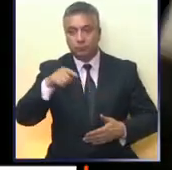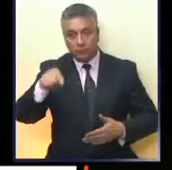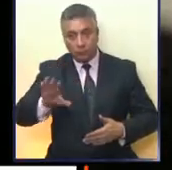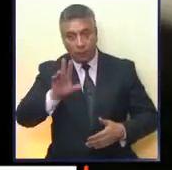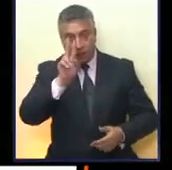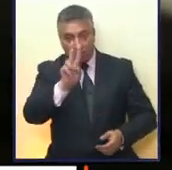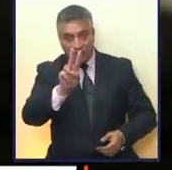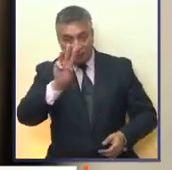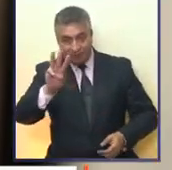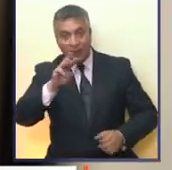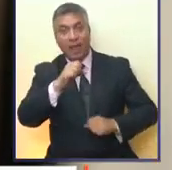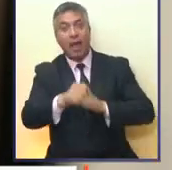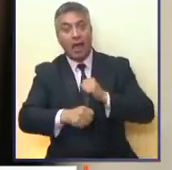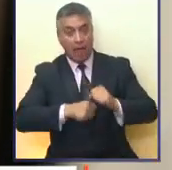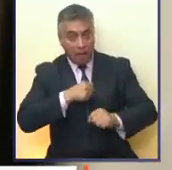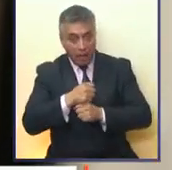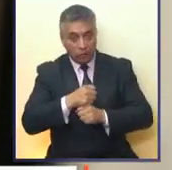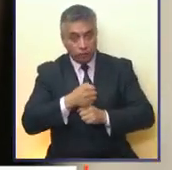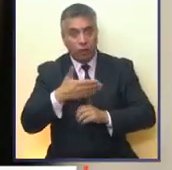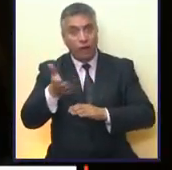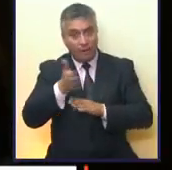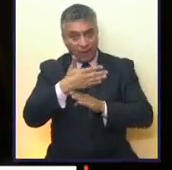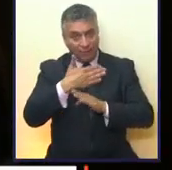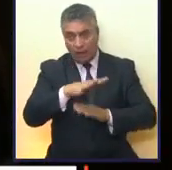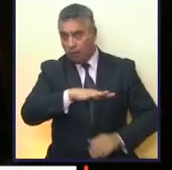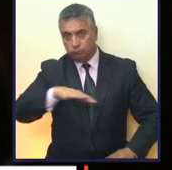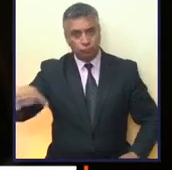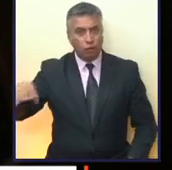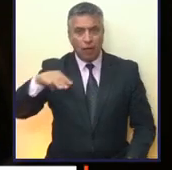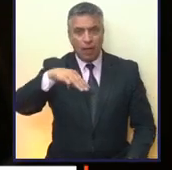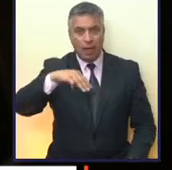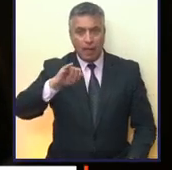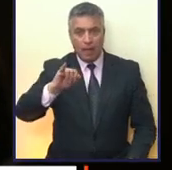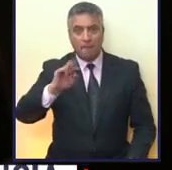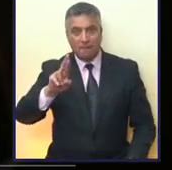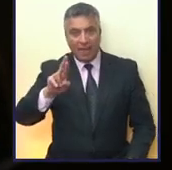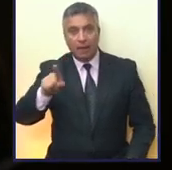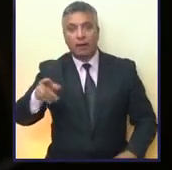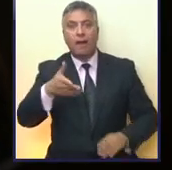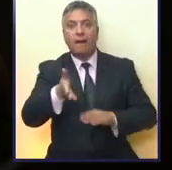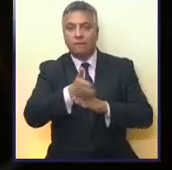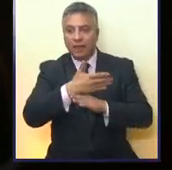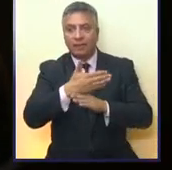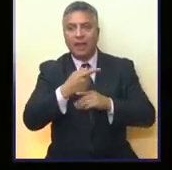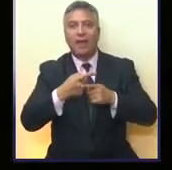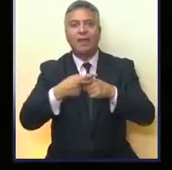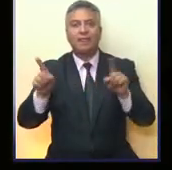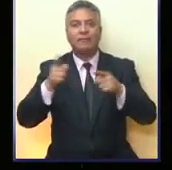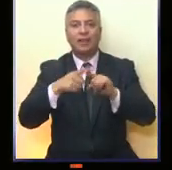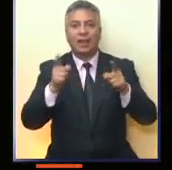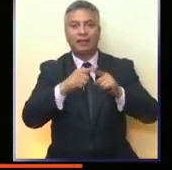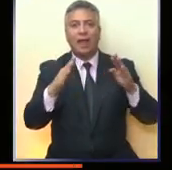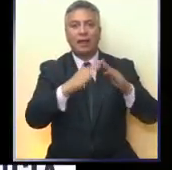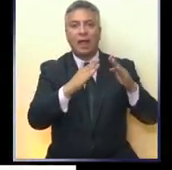23 años en que la bandera estuvo en poder del MIR, esta bandera estuvo en distintas casas de seguridad.